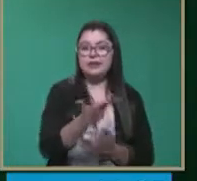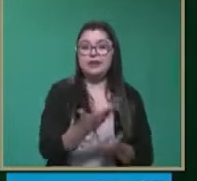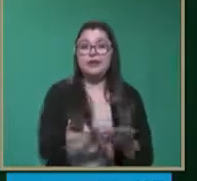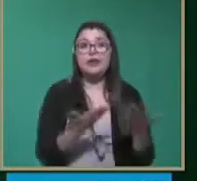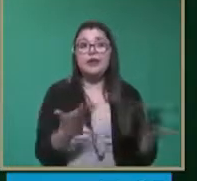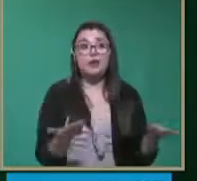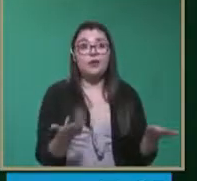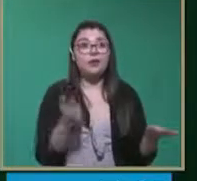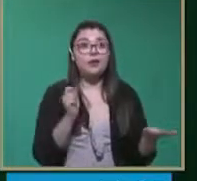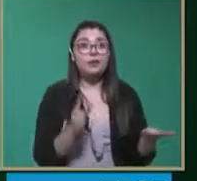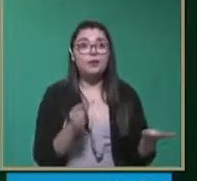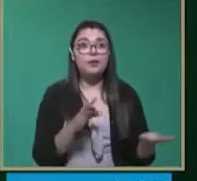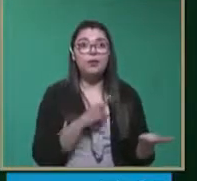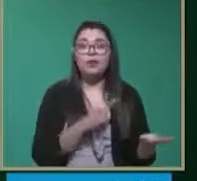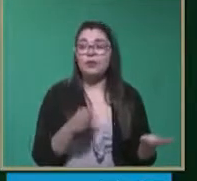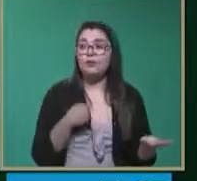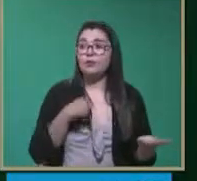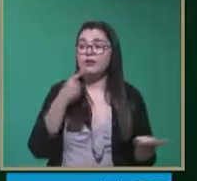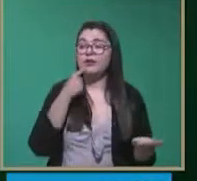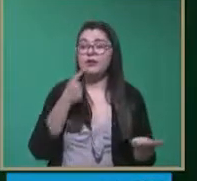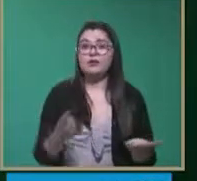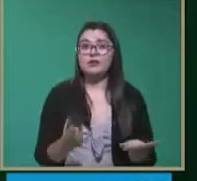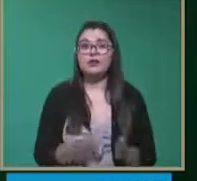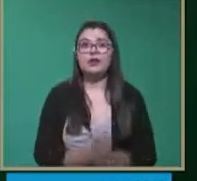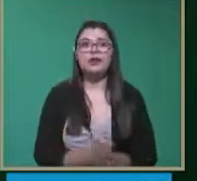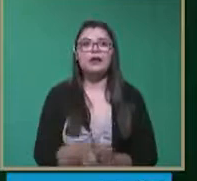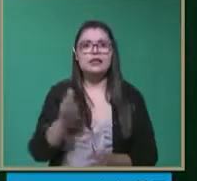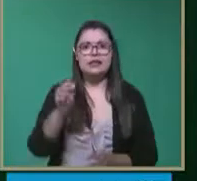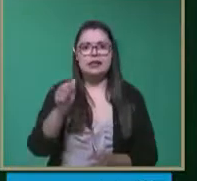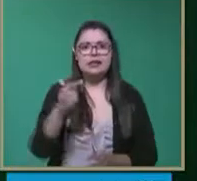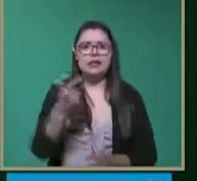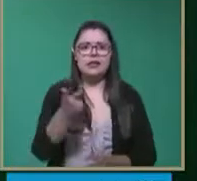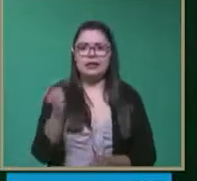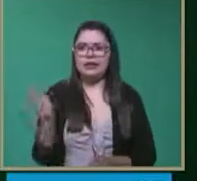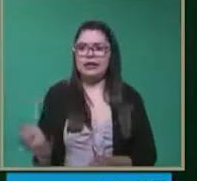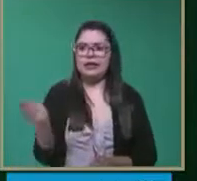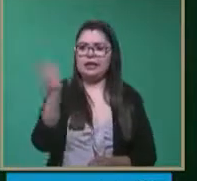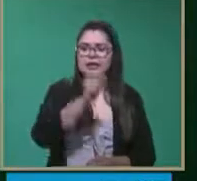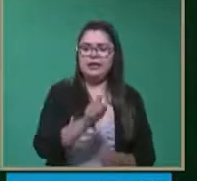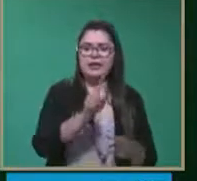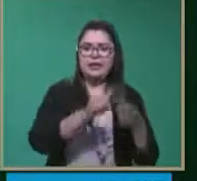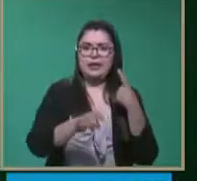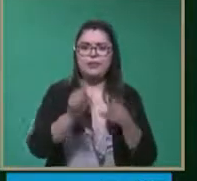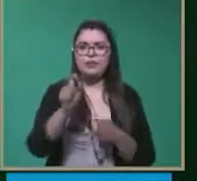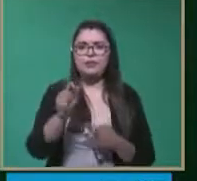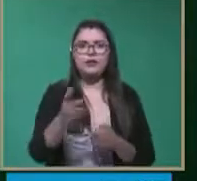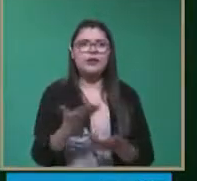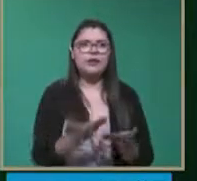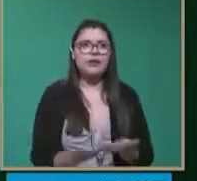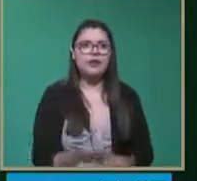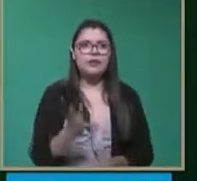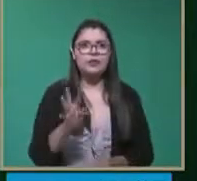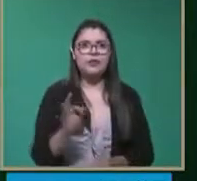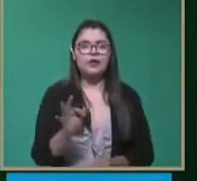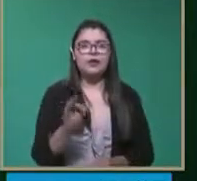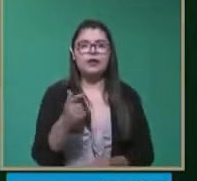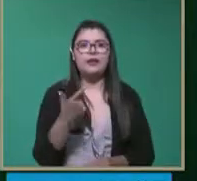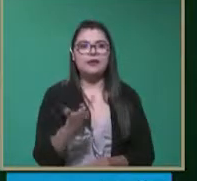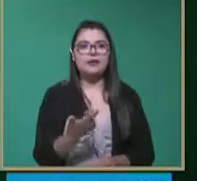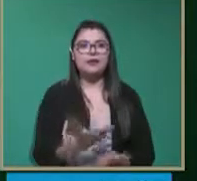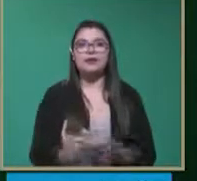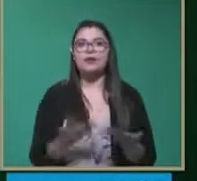podríamos decir 67 menos 20 y llegamos a 47. Ahora sí vamos a ver cómo vamos a llegar